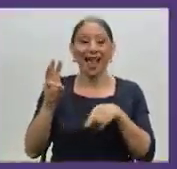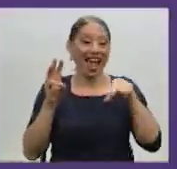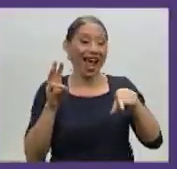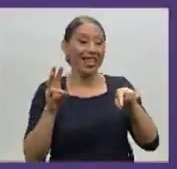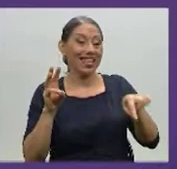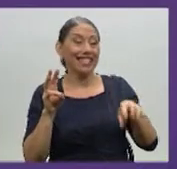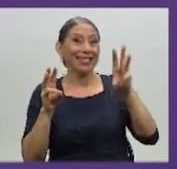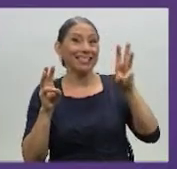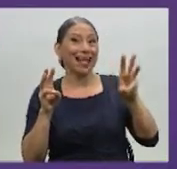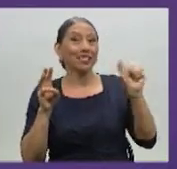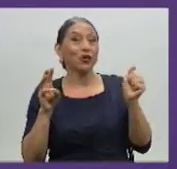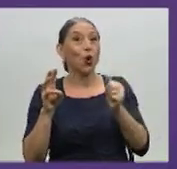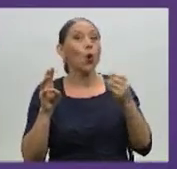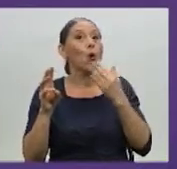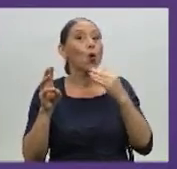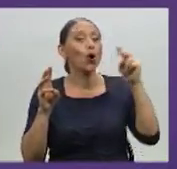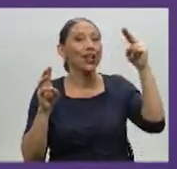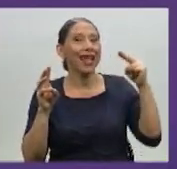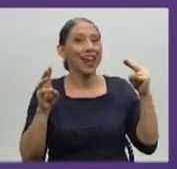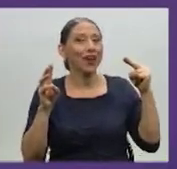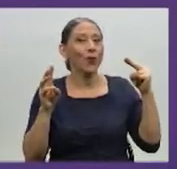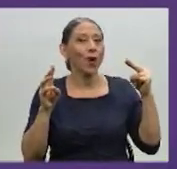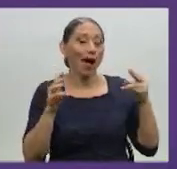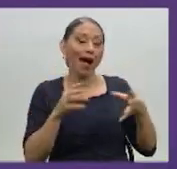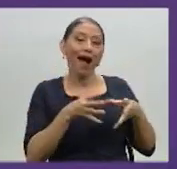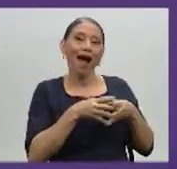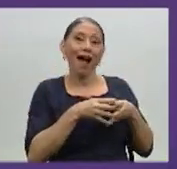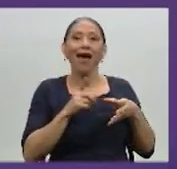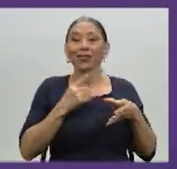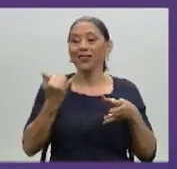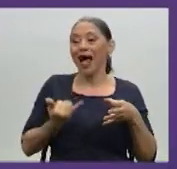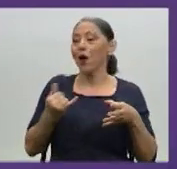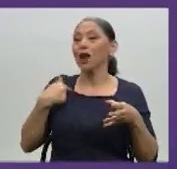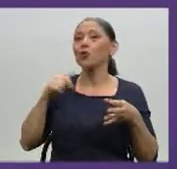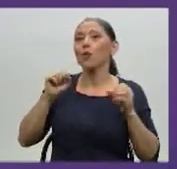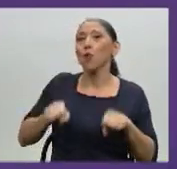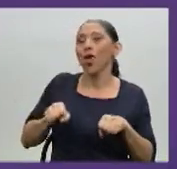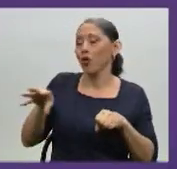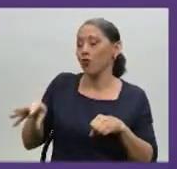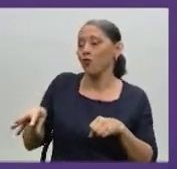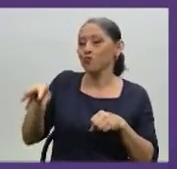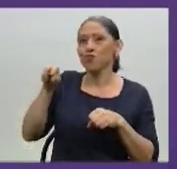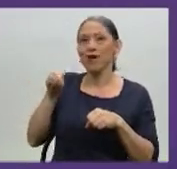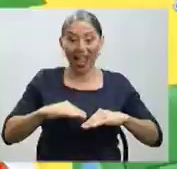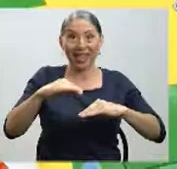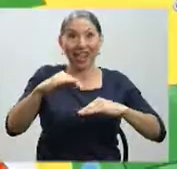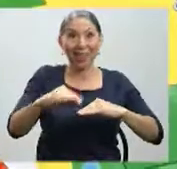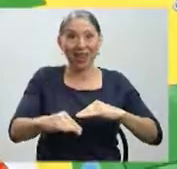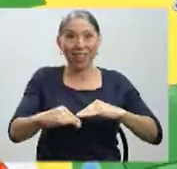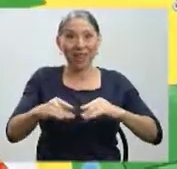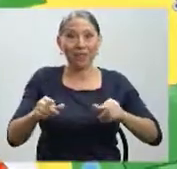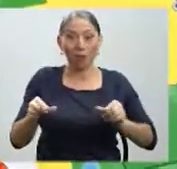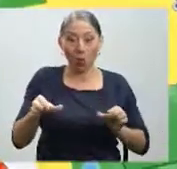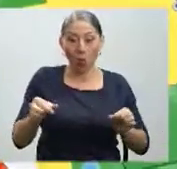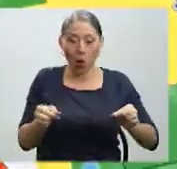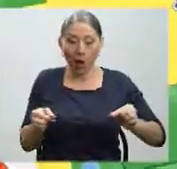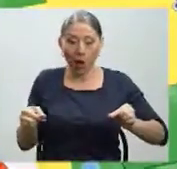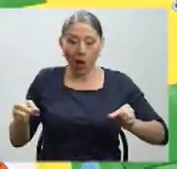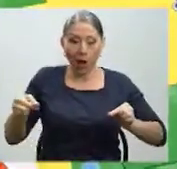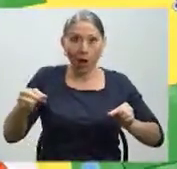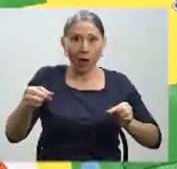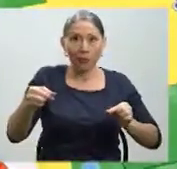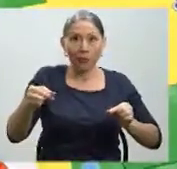puñado. Entonces cuento 1, 2, 3, 4, 5, 6. Ahora vamos a